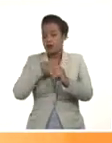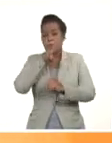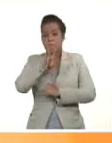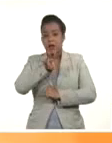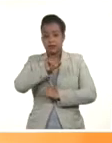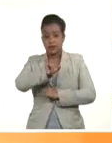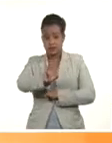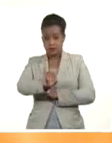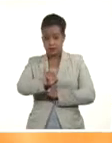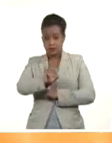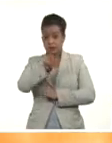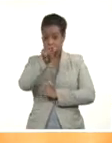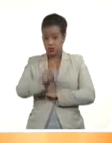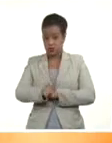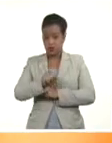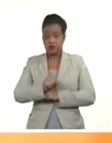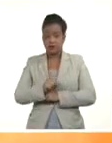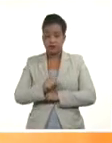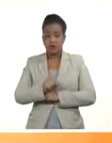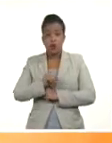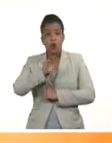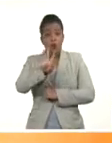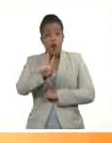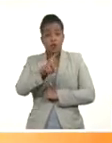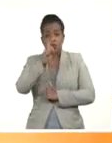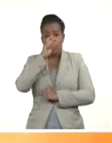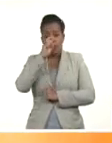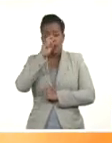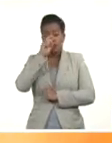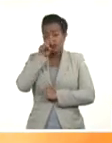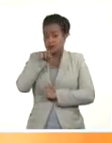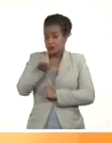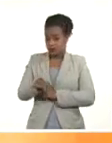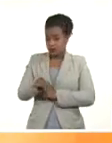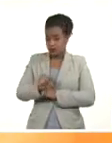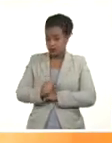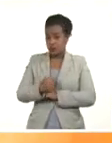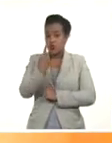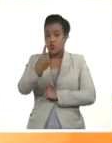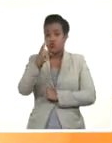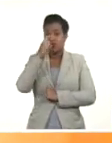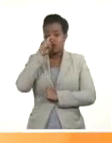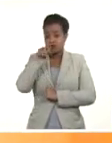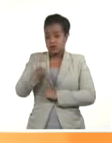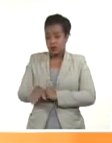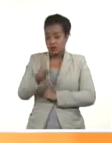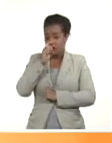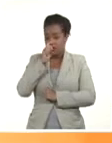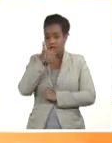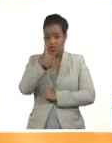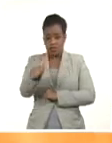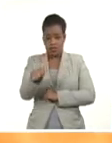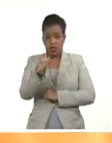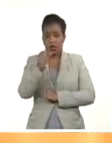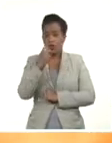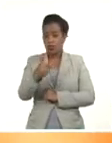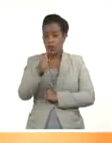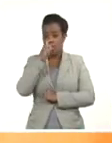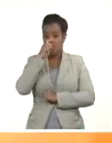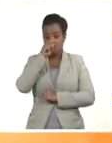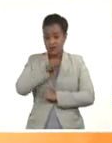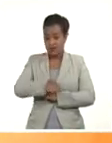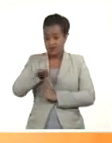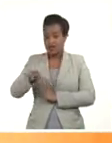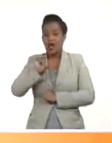26, de ellos 4 en edades pediátricas, un niño de 10 años, dos niñas de 15 y una